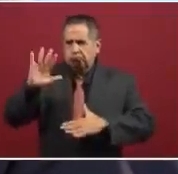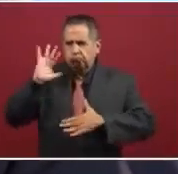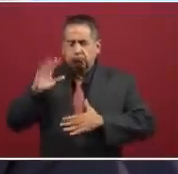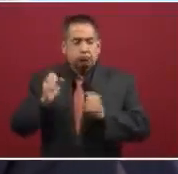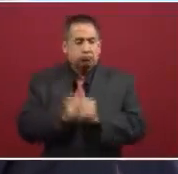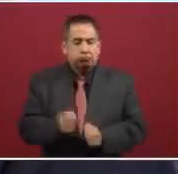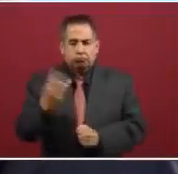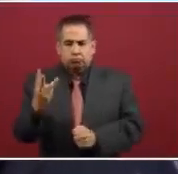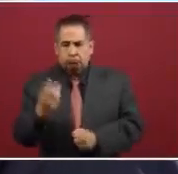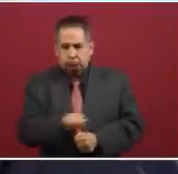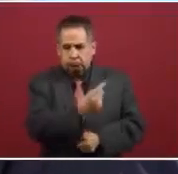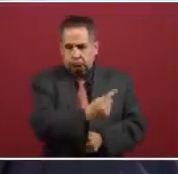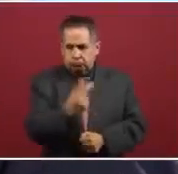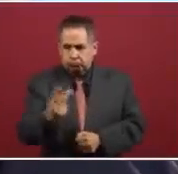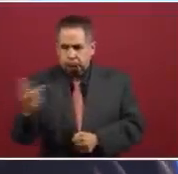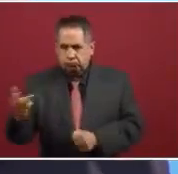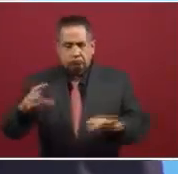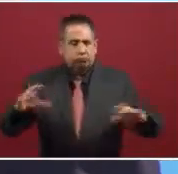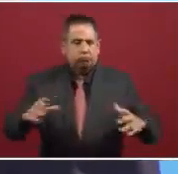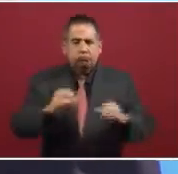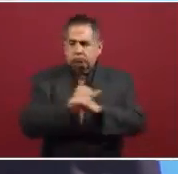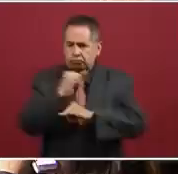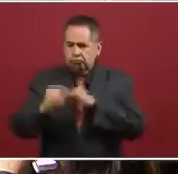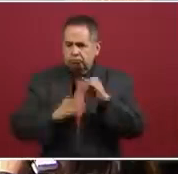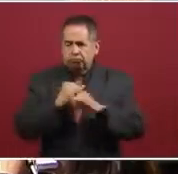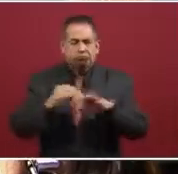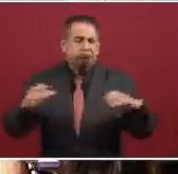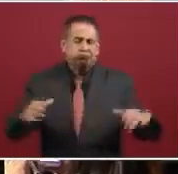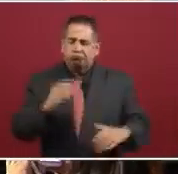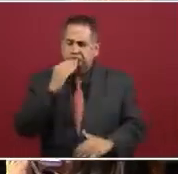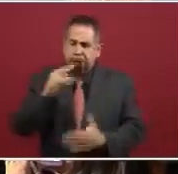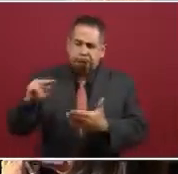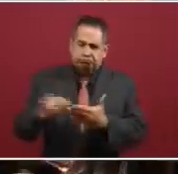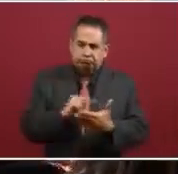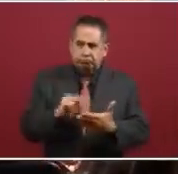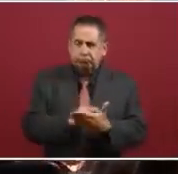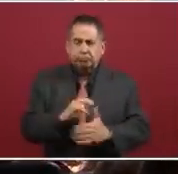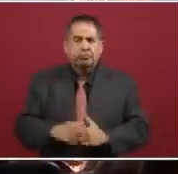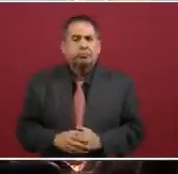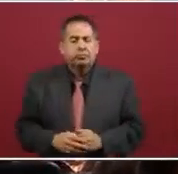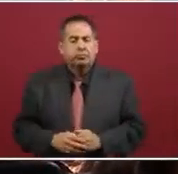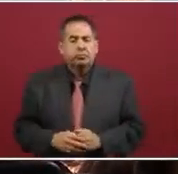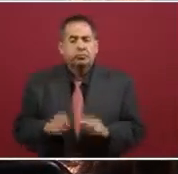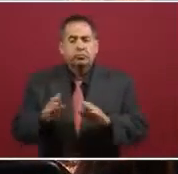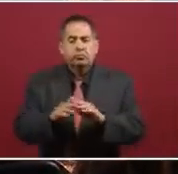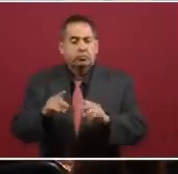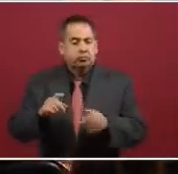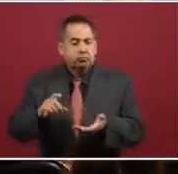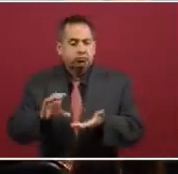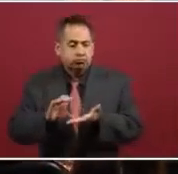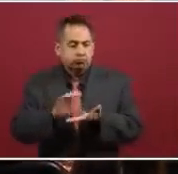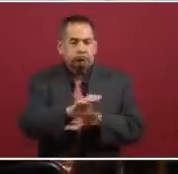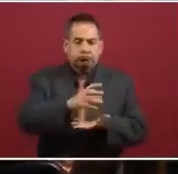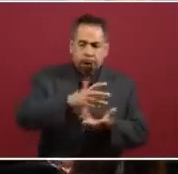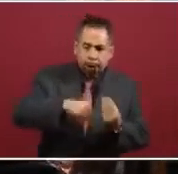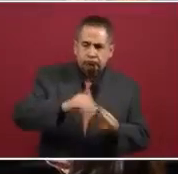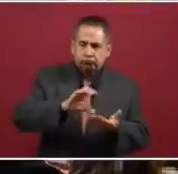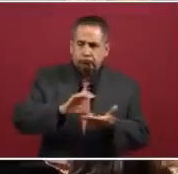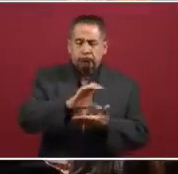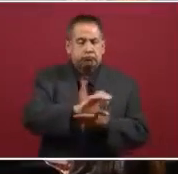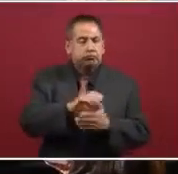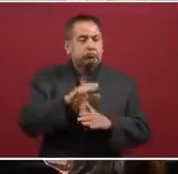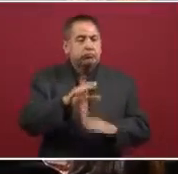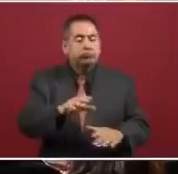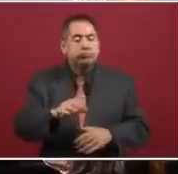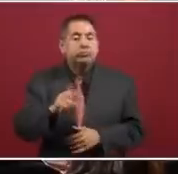instituciones financieras internacionales. Se trata del refinanciamiento parcial de la deuda de